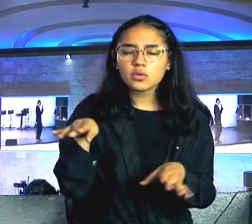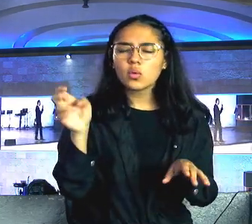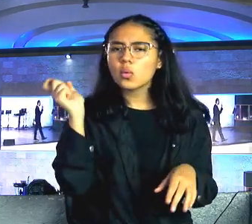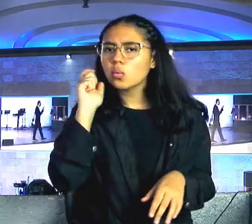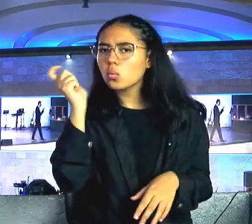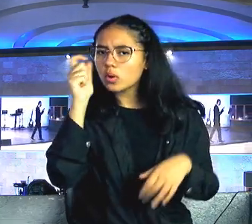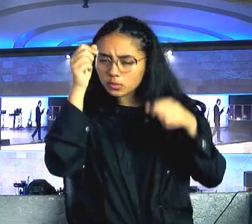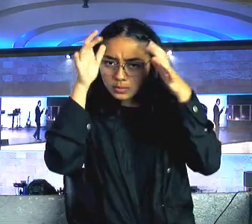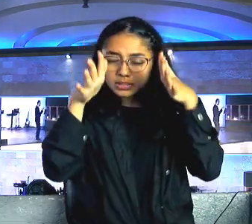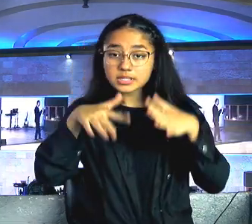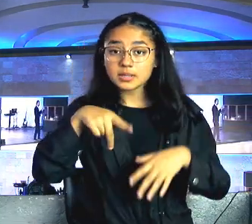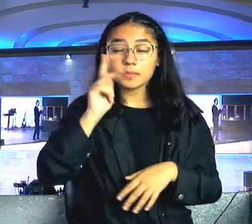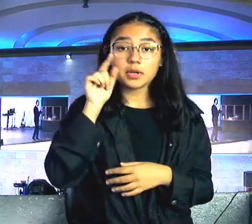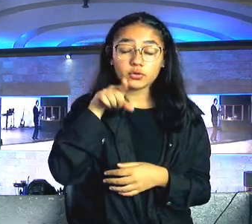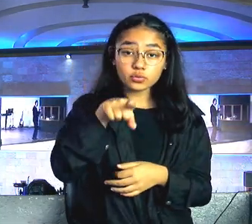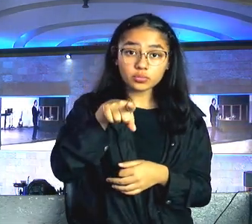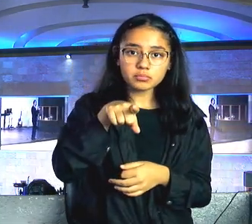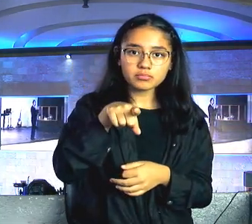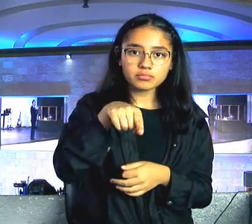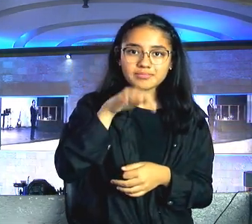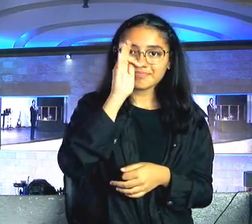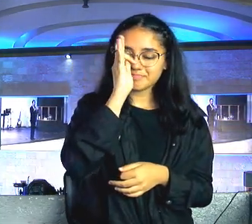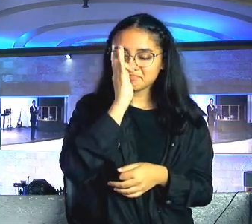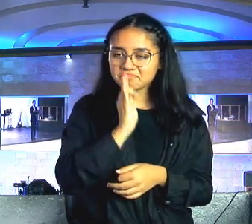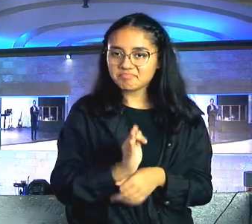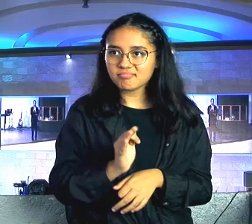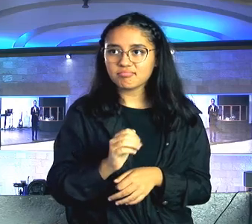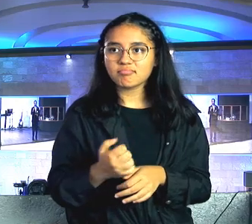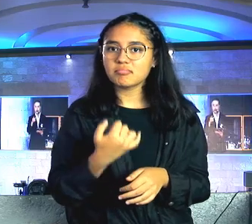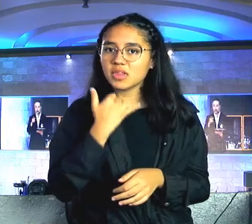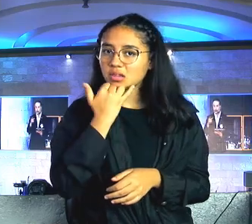pero tú tomaste la decisión equivocada.